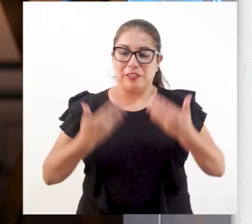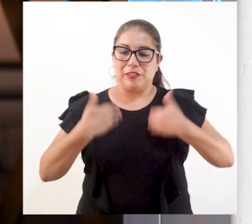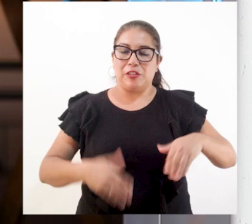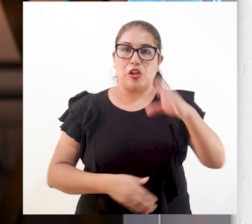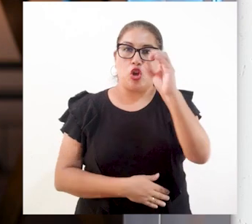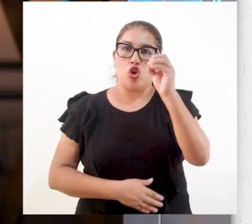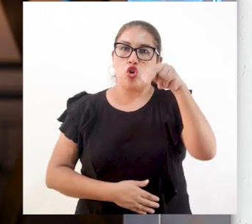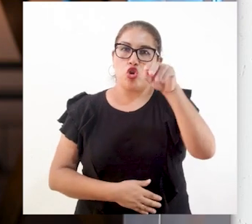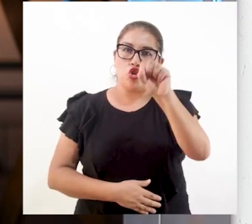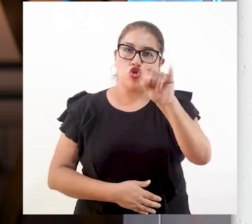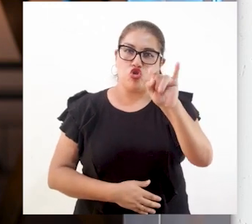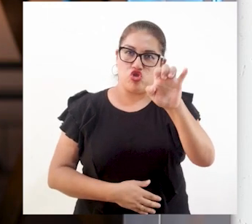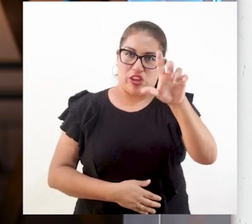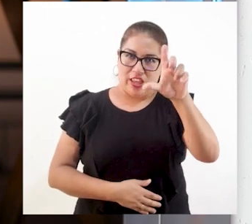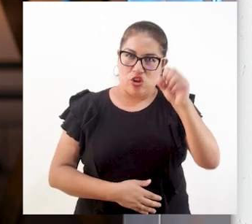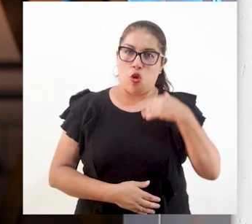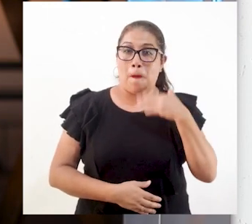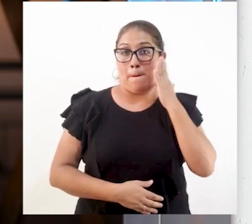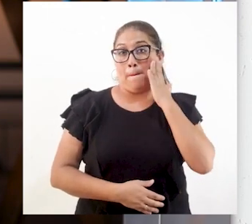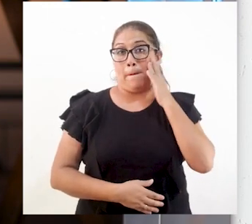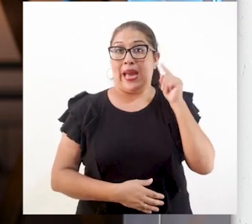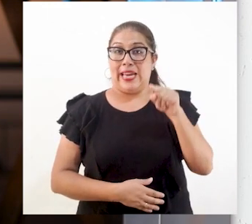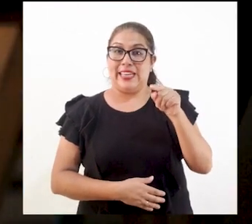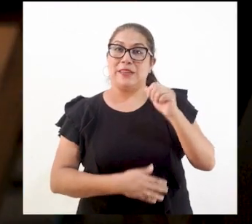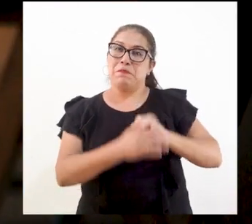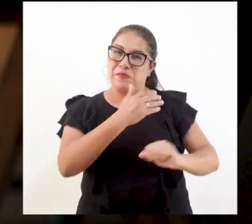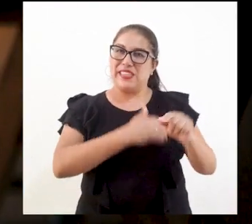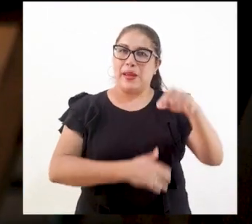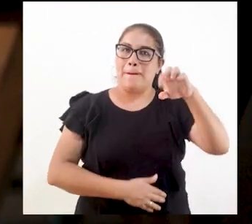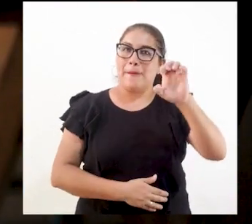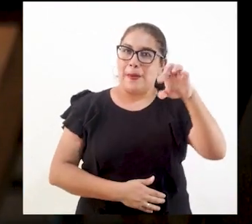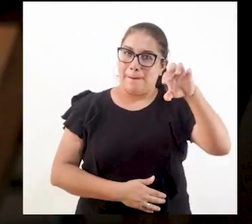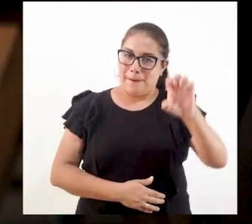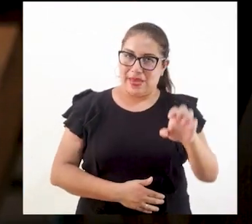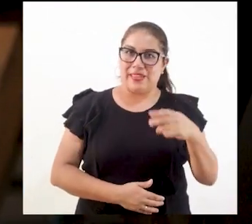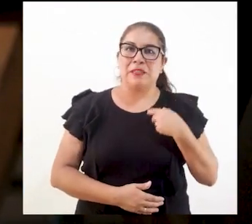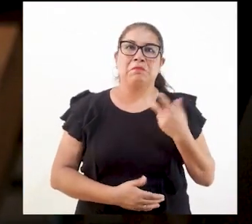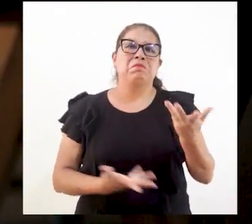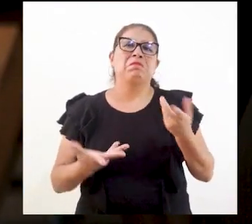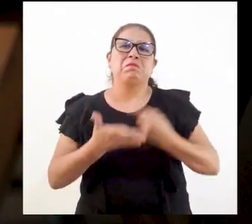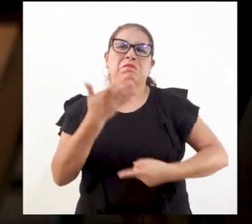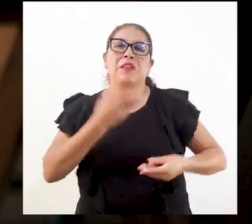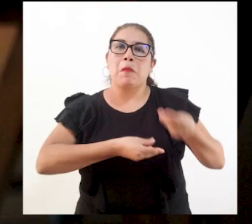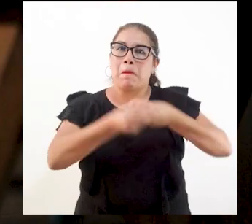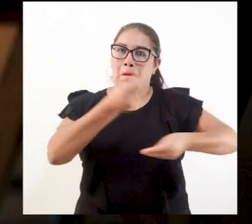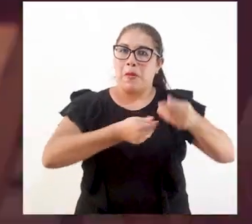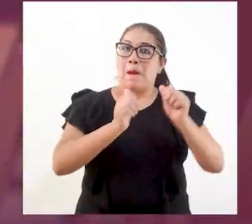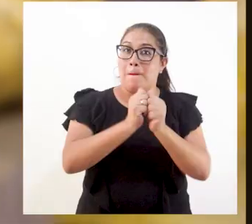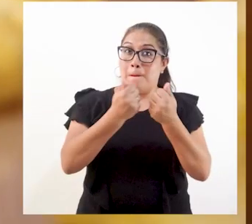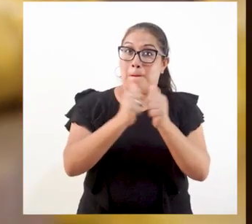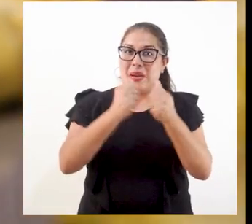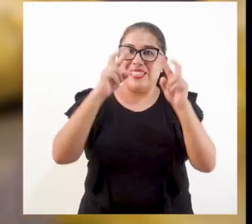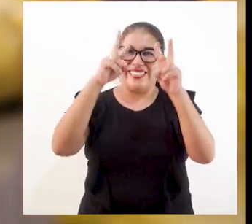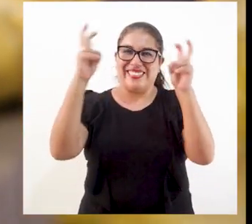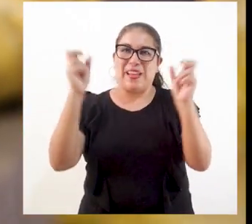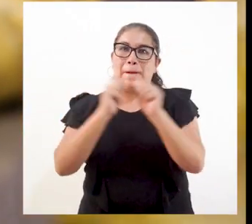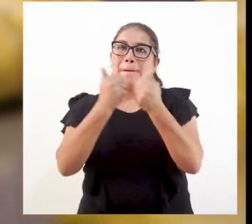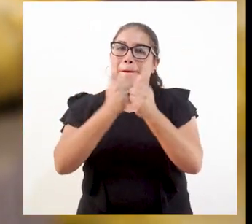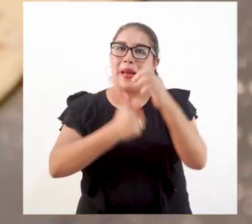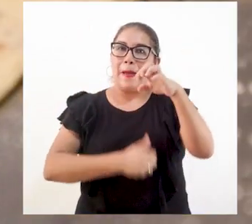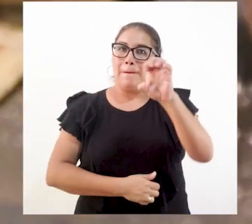Soy Consuelo Núñez Palomino, soy la mamá de Pepe. Tenemos juntos el emprendimiento del pan de Pepes.